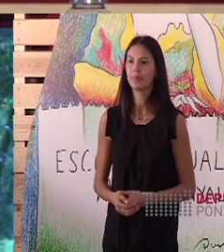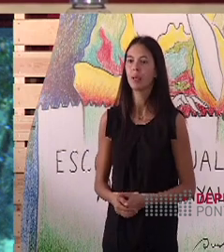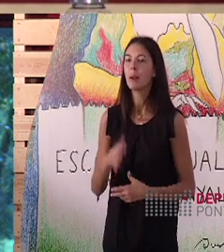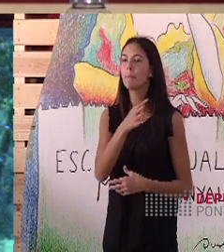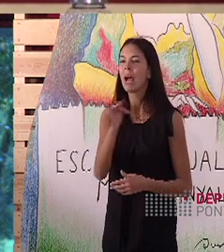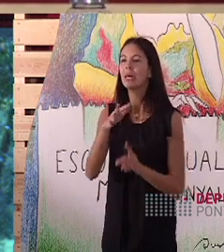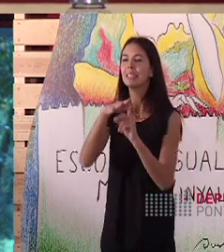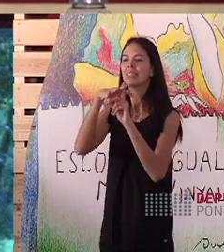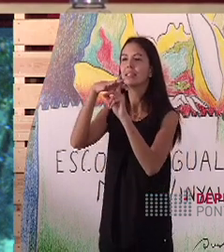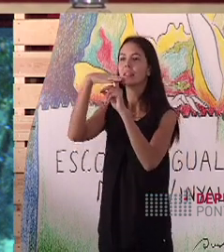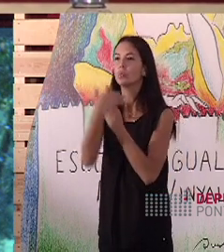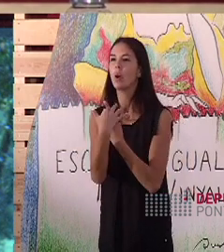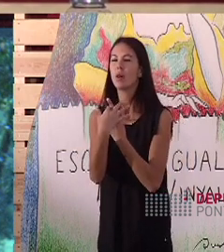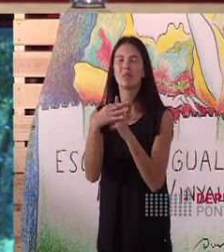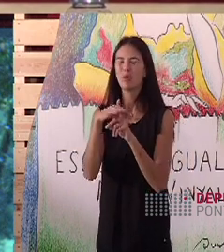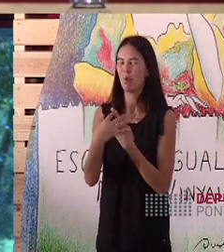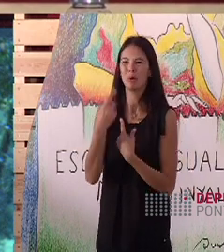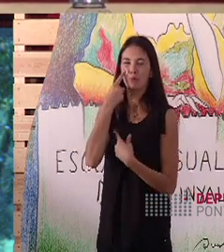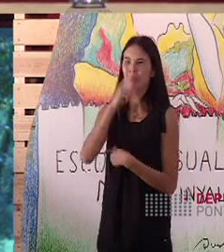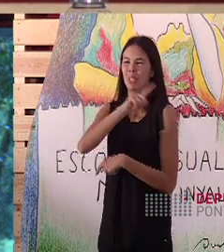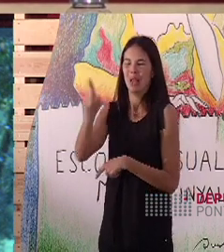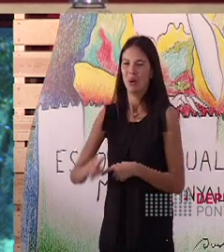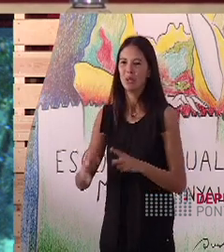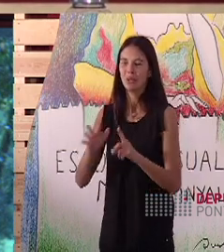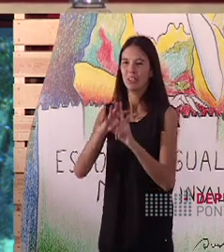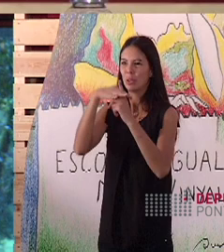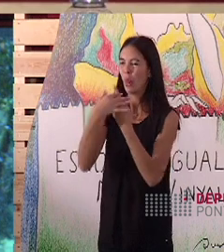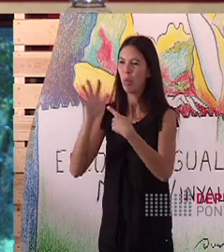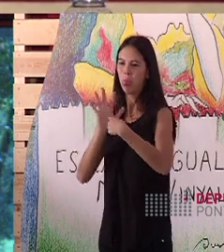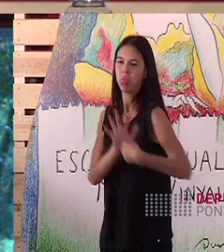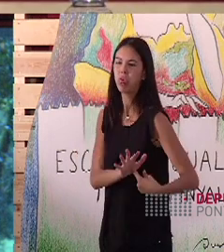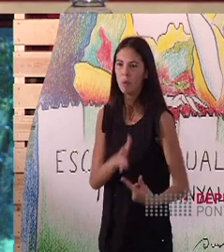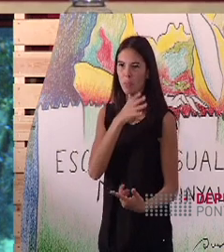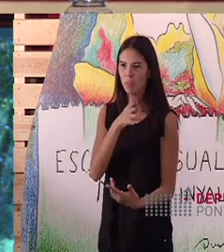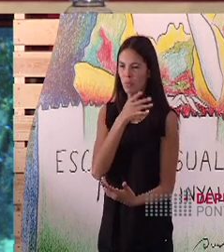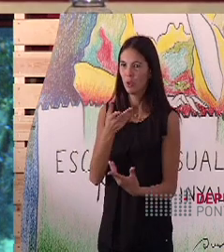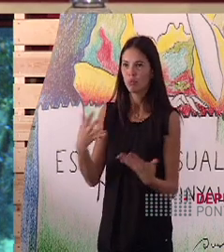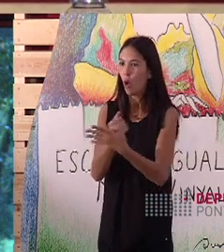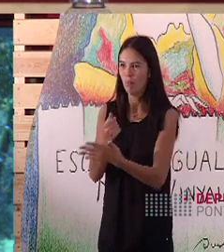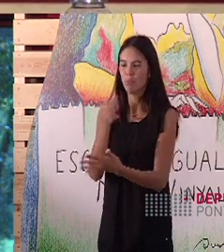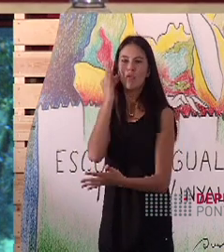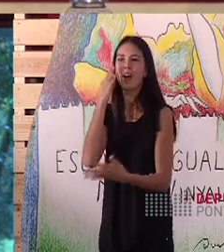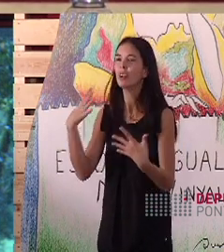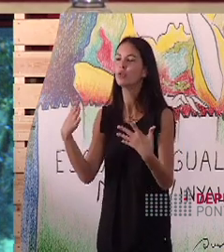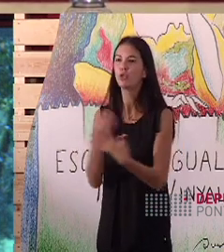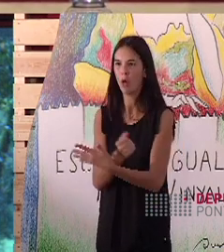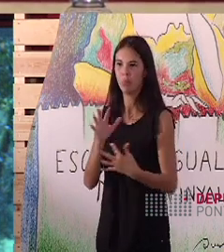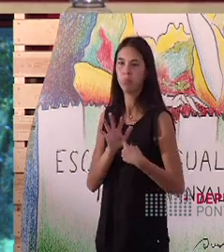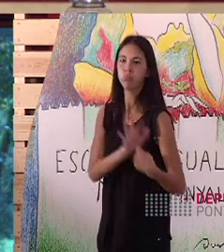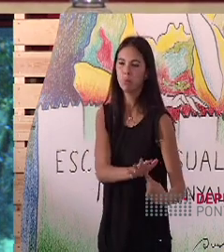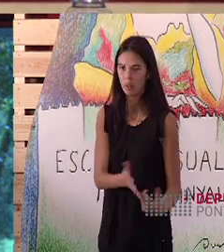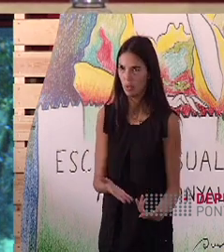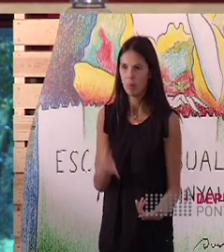de situacións terribles de discriminación que padecemos todas as mulleres. Todas as